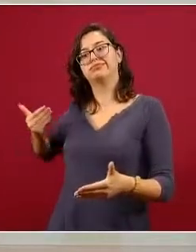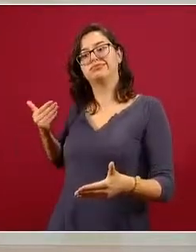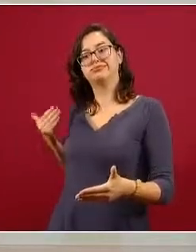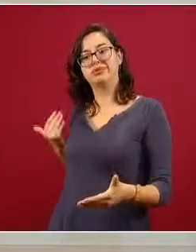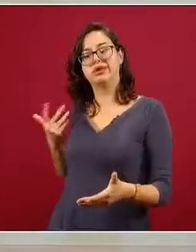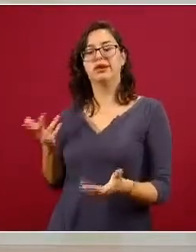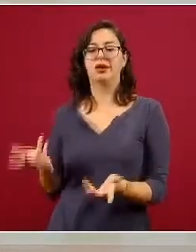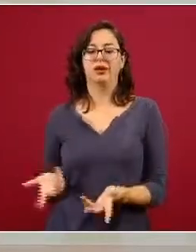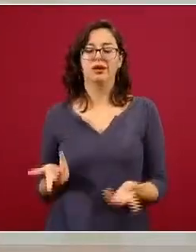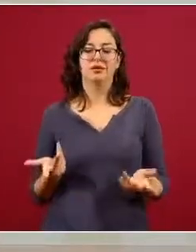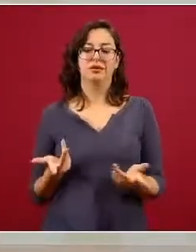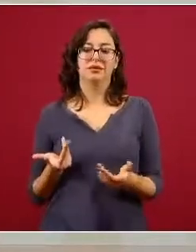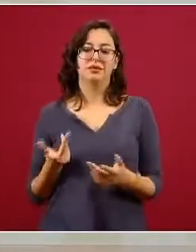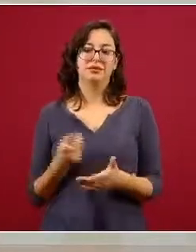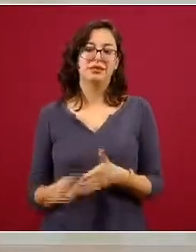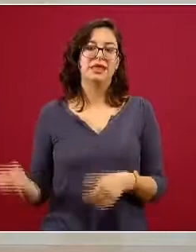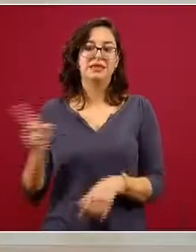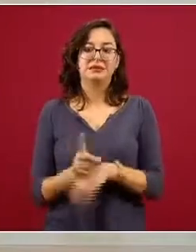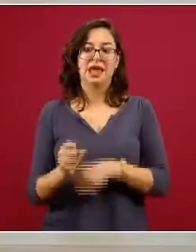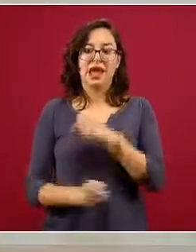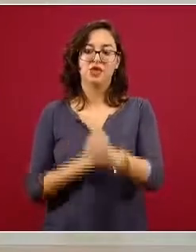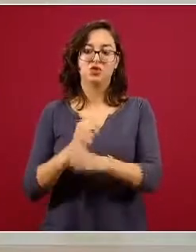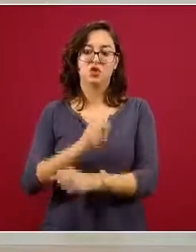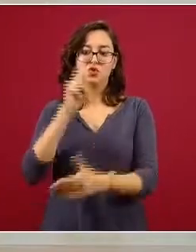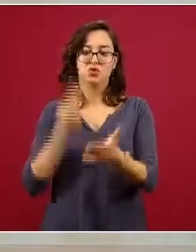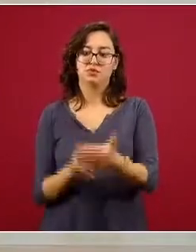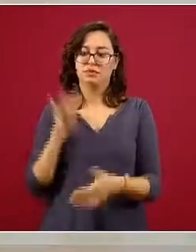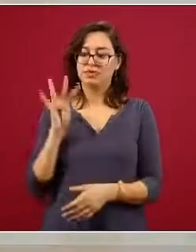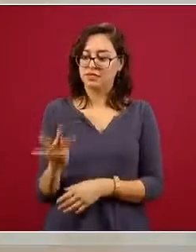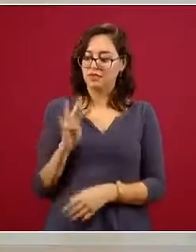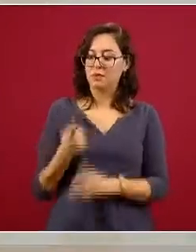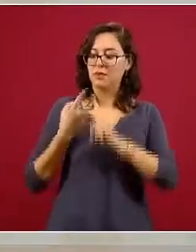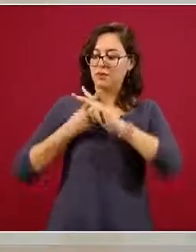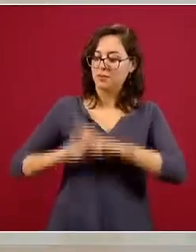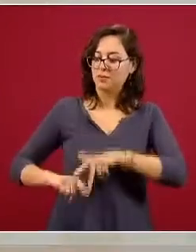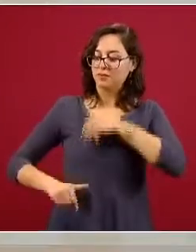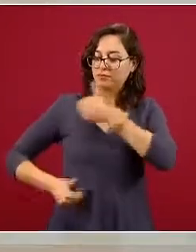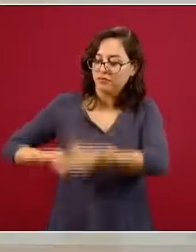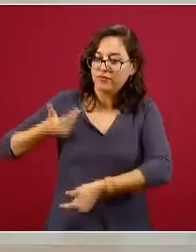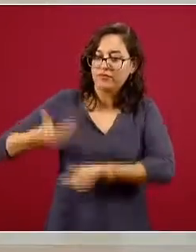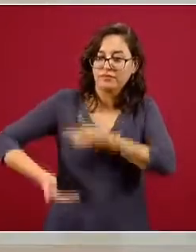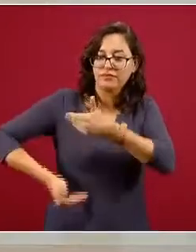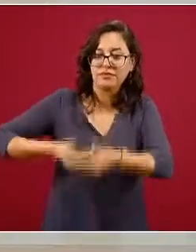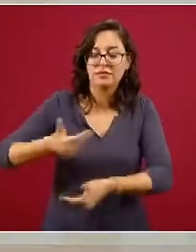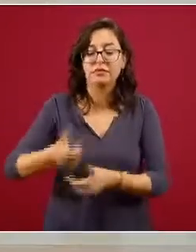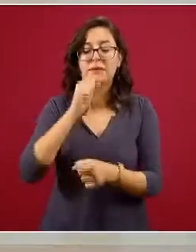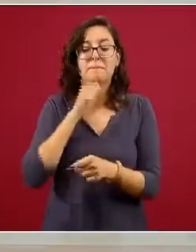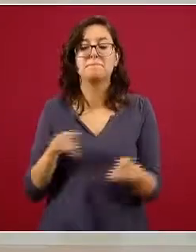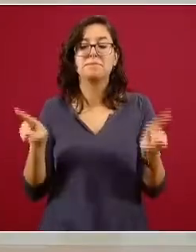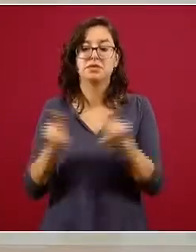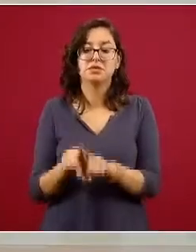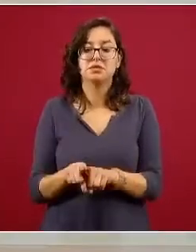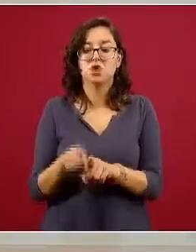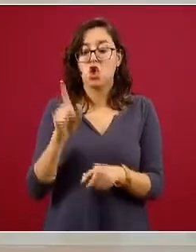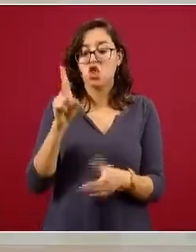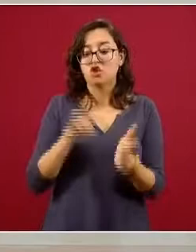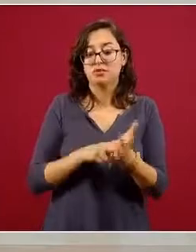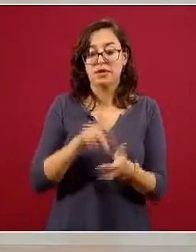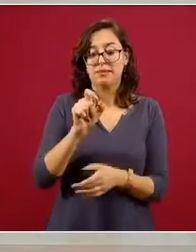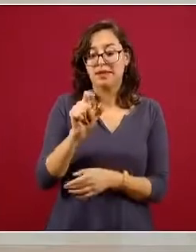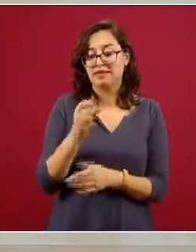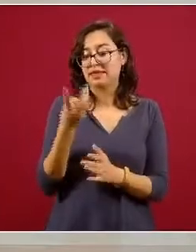potencial subregistro que se tenía desde el 2019, porque está en el proceso. También comparamos con el primer trimestre del